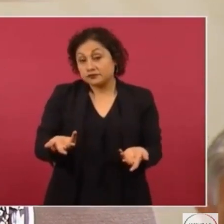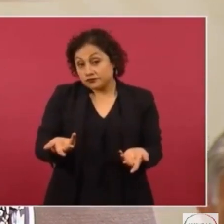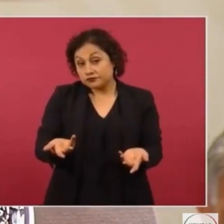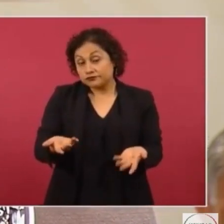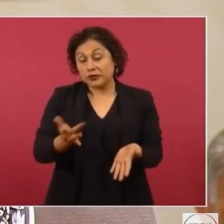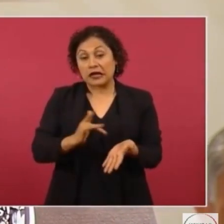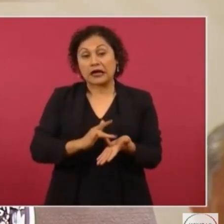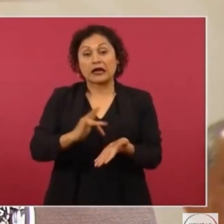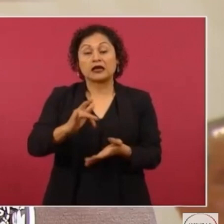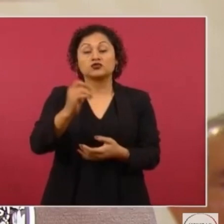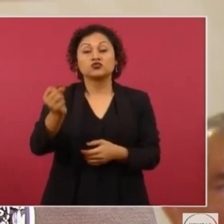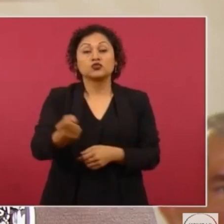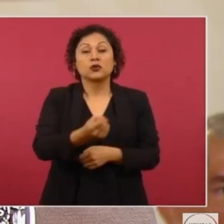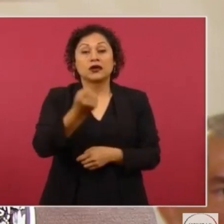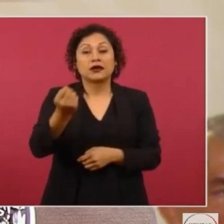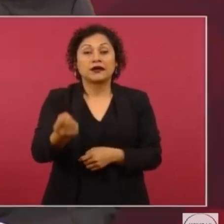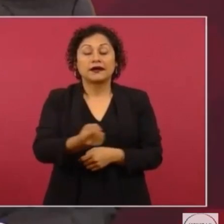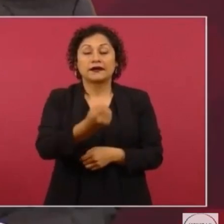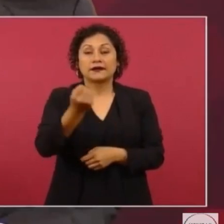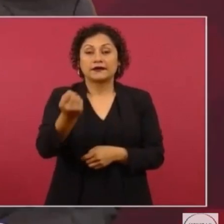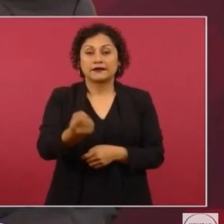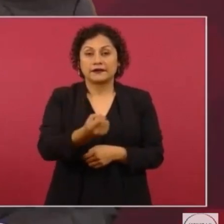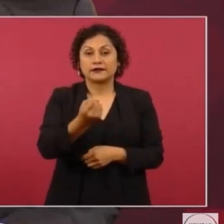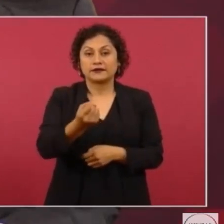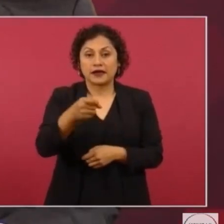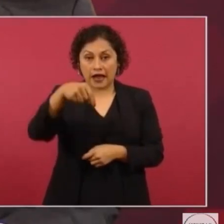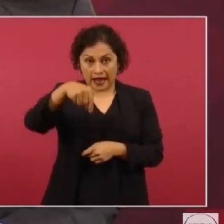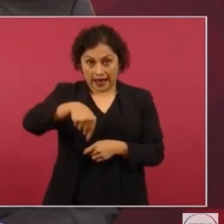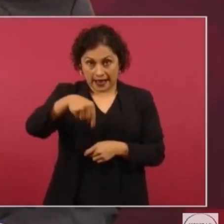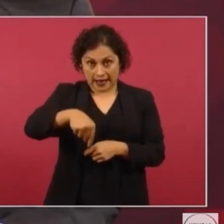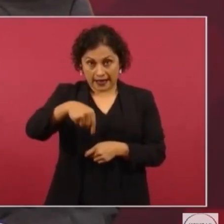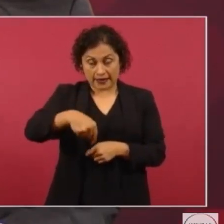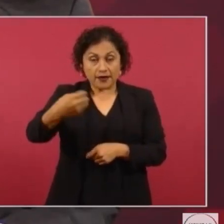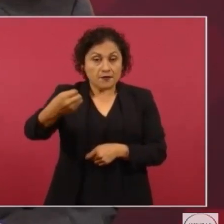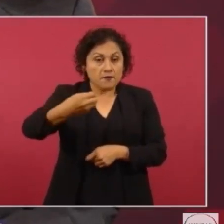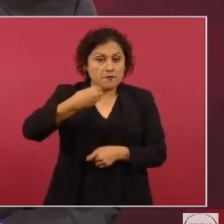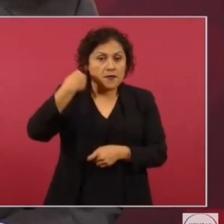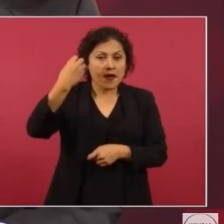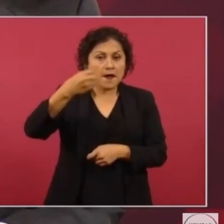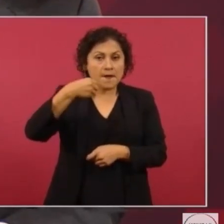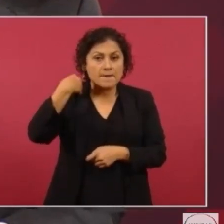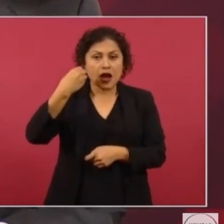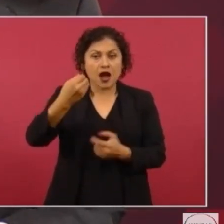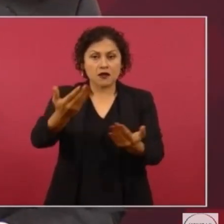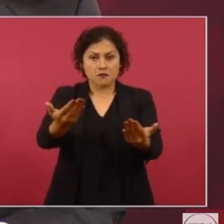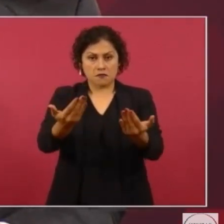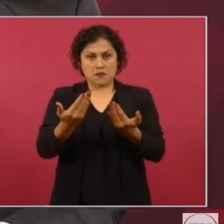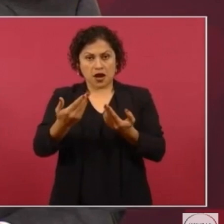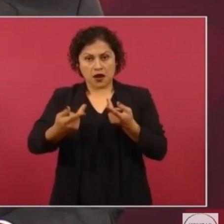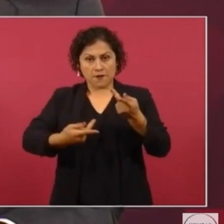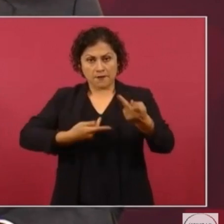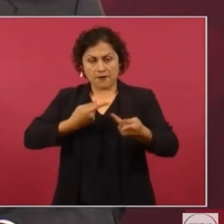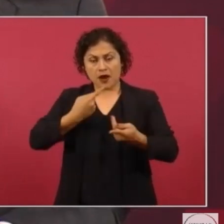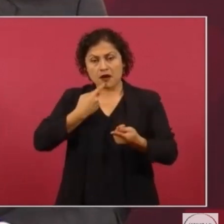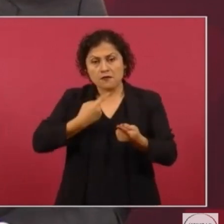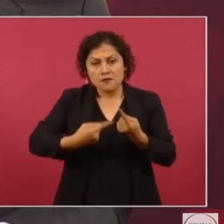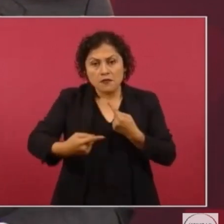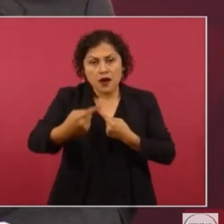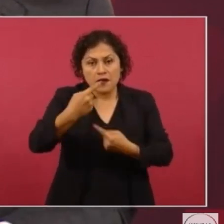existe este diálogo circular, esta rueda de prensa, y